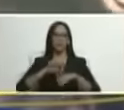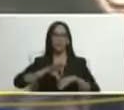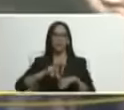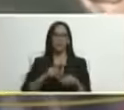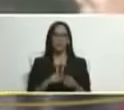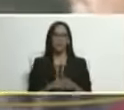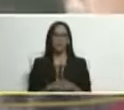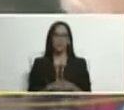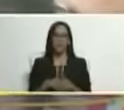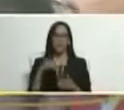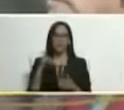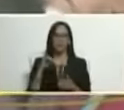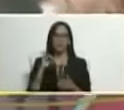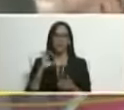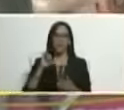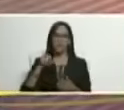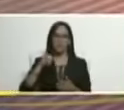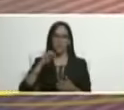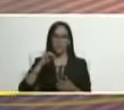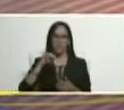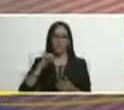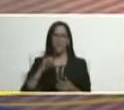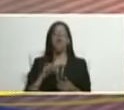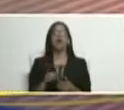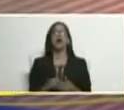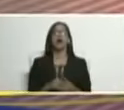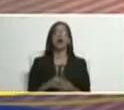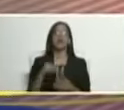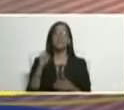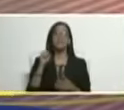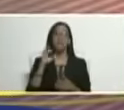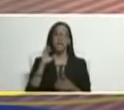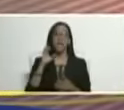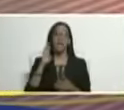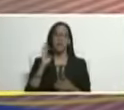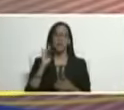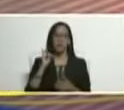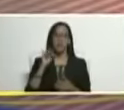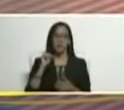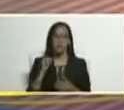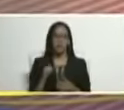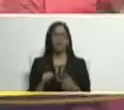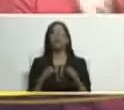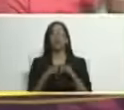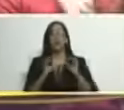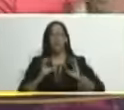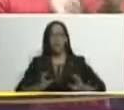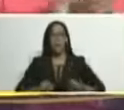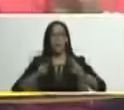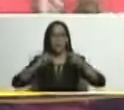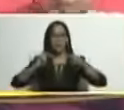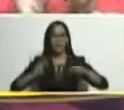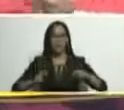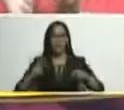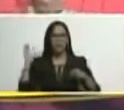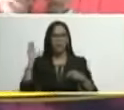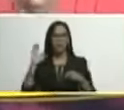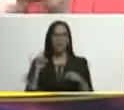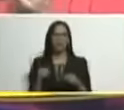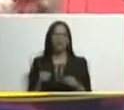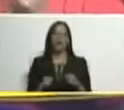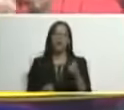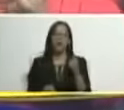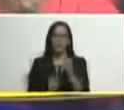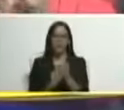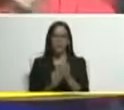al DGCIM, al SEBIN, a todos los cuerpos de inteligencia, investigación y contrainteligencia del país por el